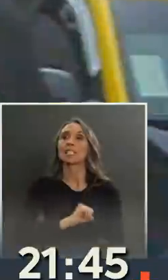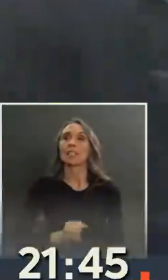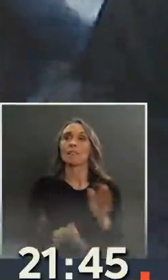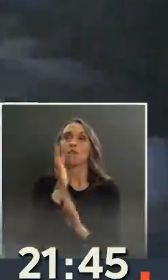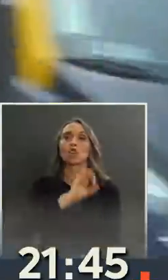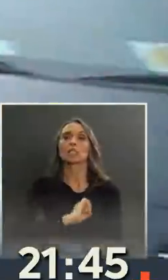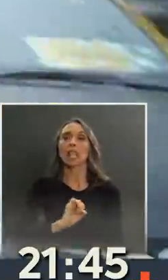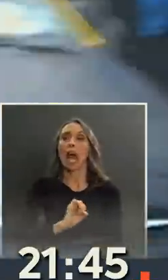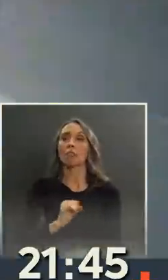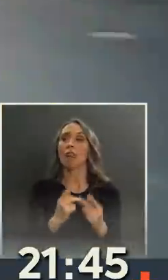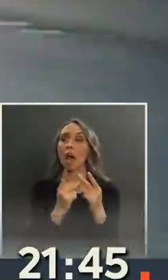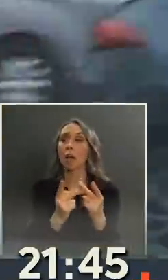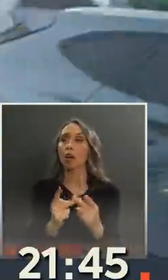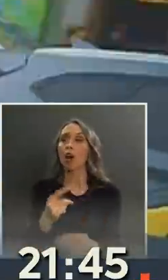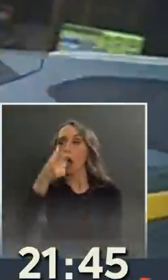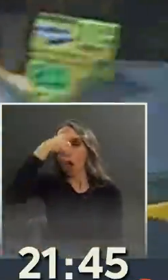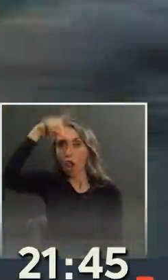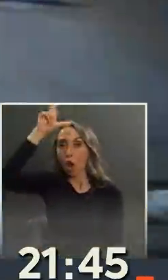25.